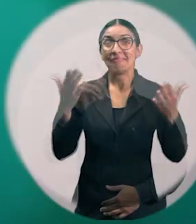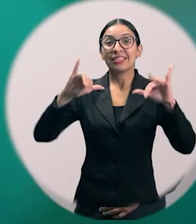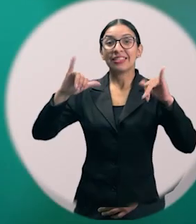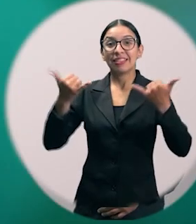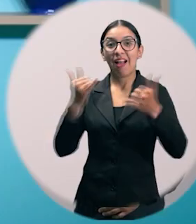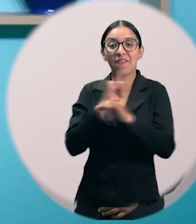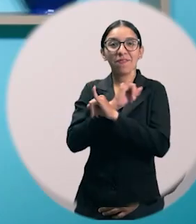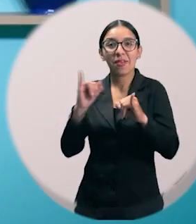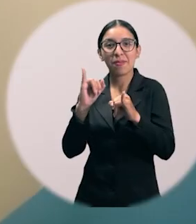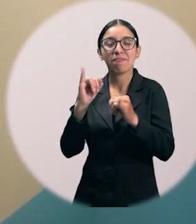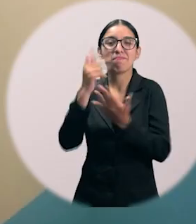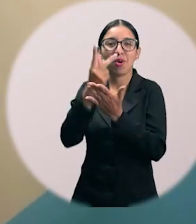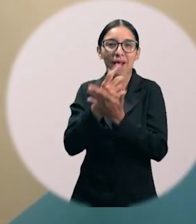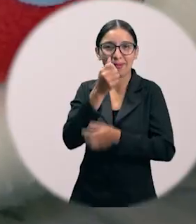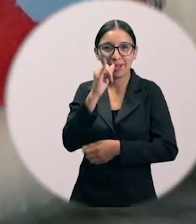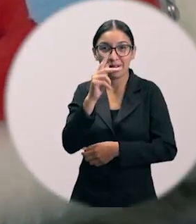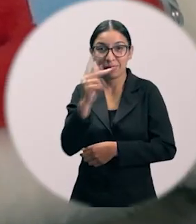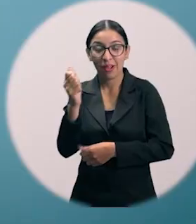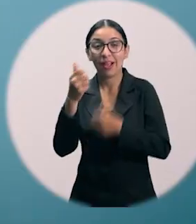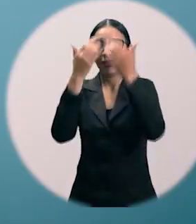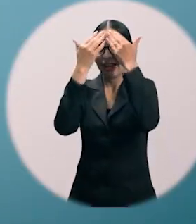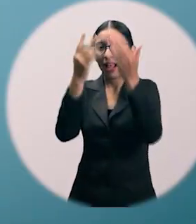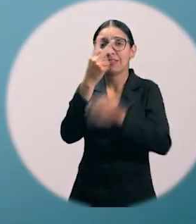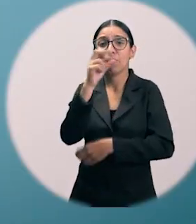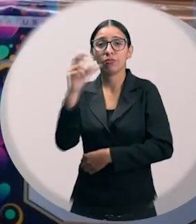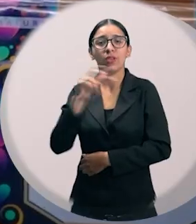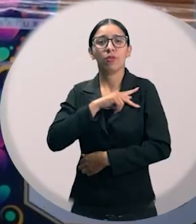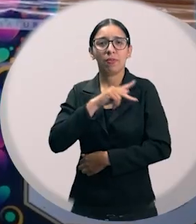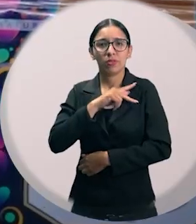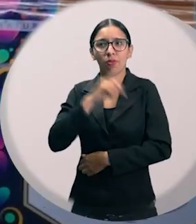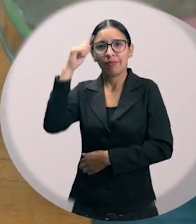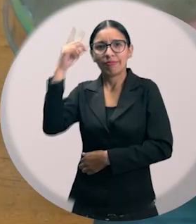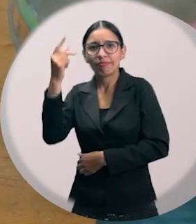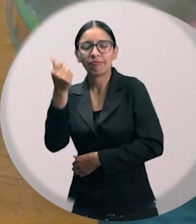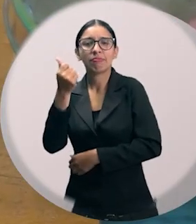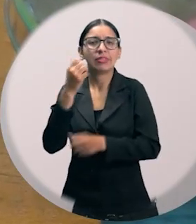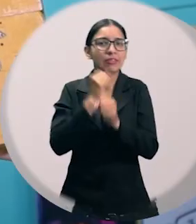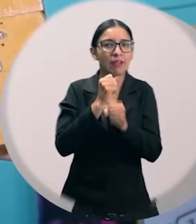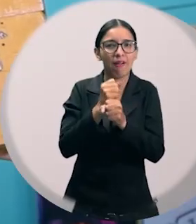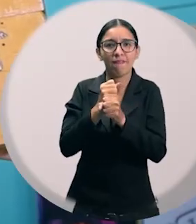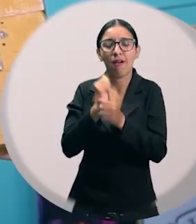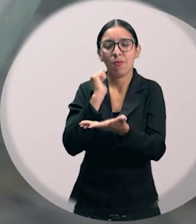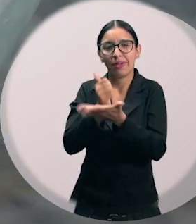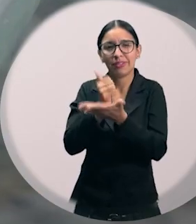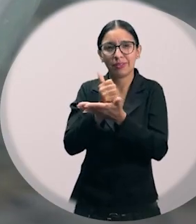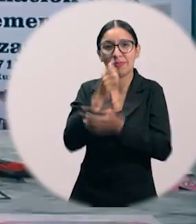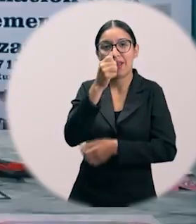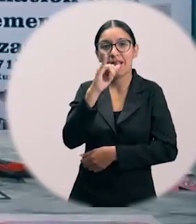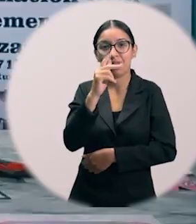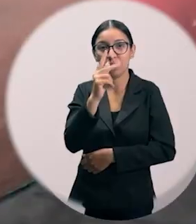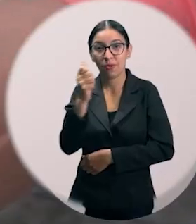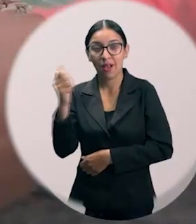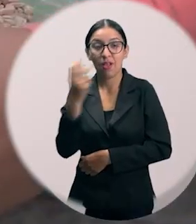Llegamos al final del programa y quiero agradecer a los más de 200 emprendedores que participaron en AICOAA estos